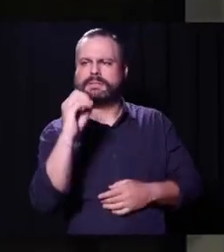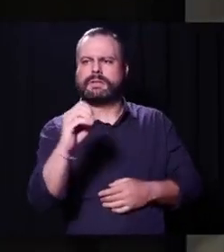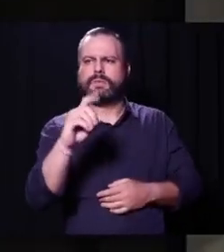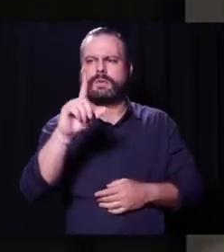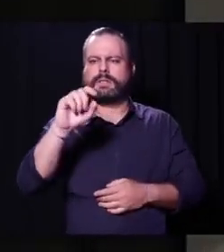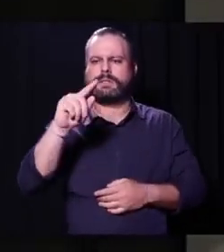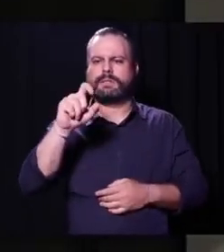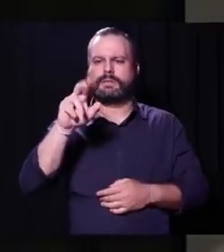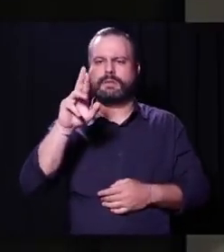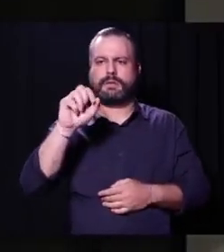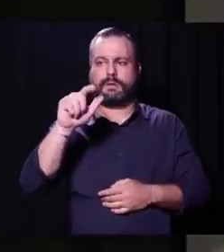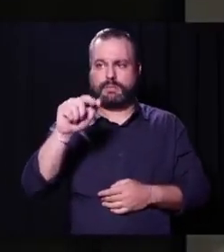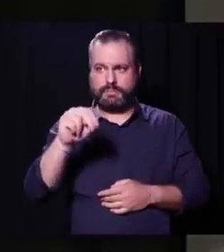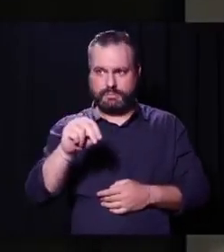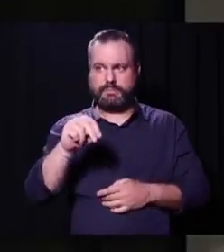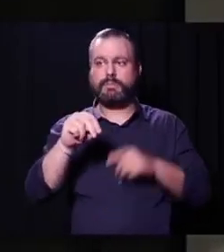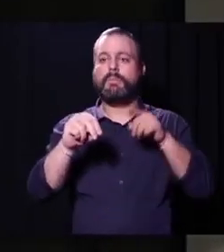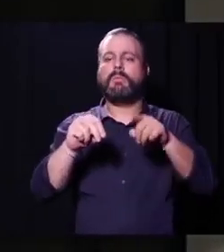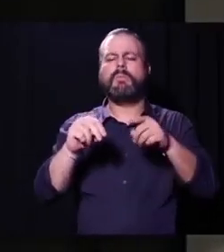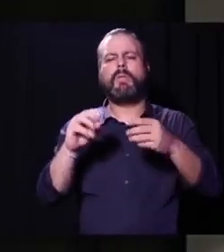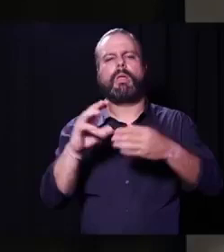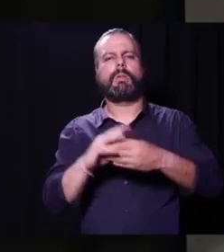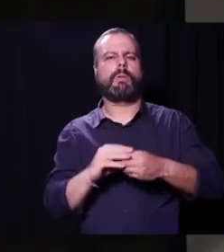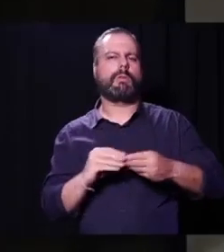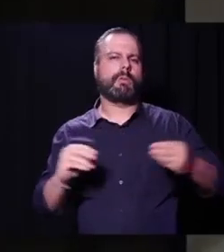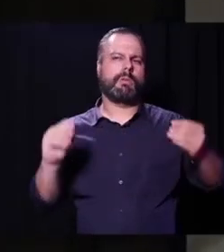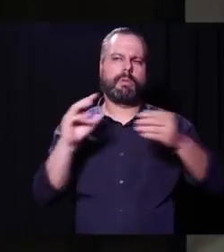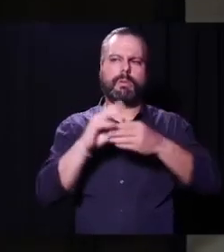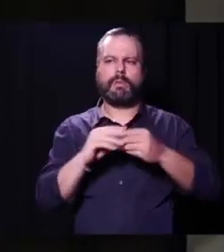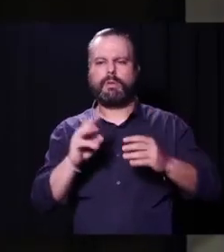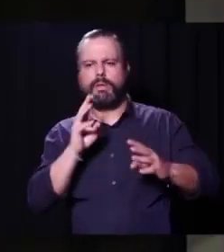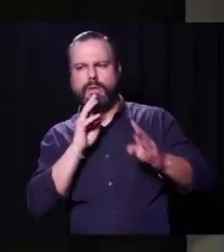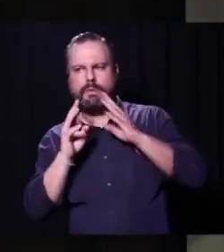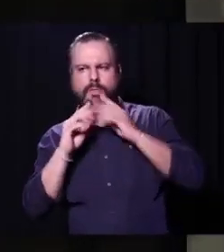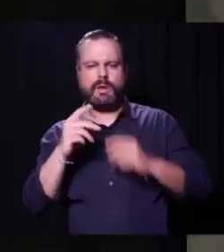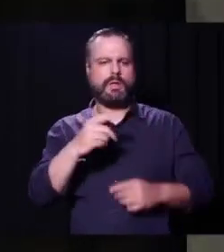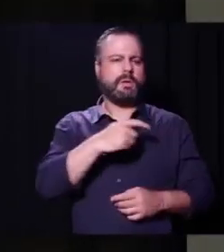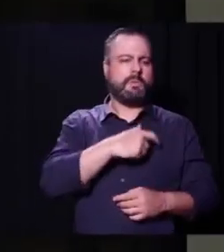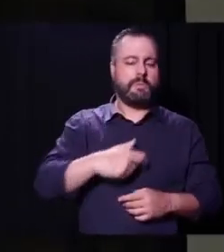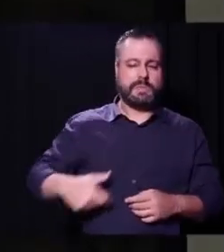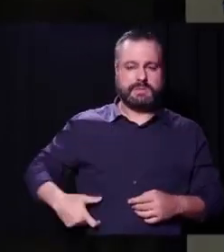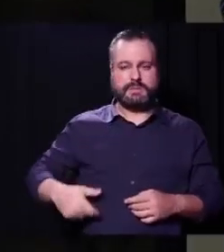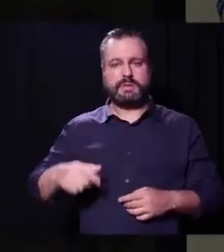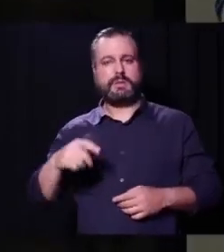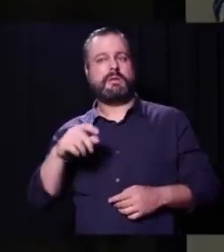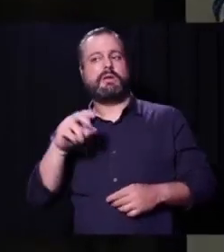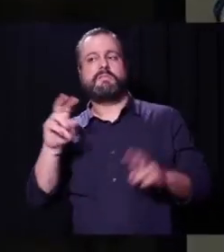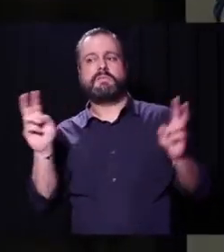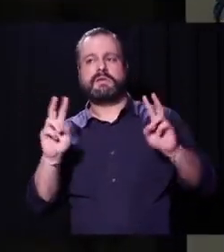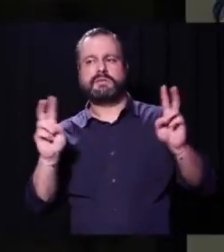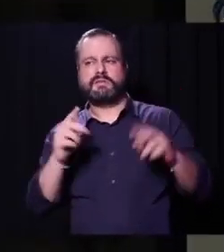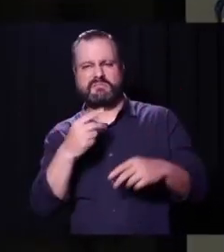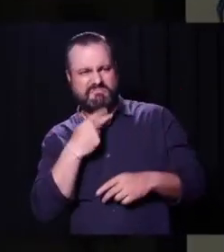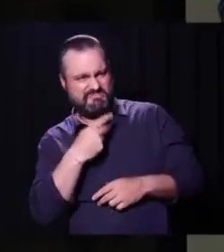puro cuento. En efecto, hay comunidades donde hay cero letrina y cero baño